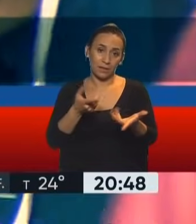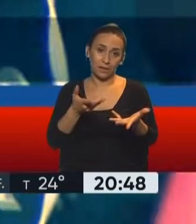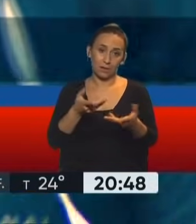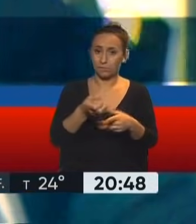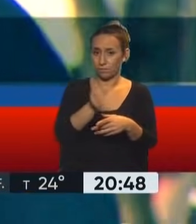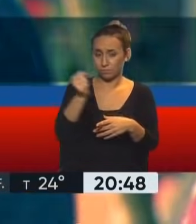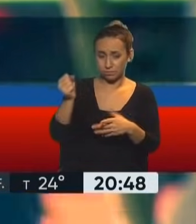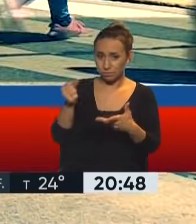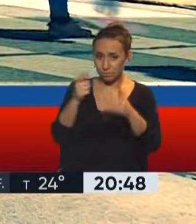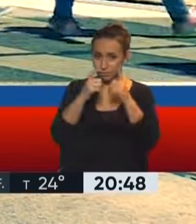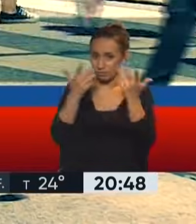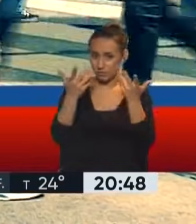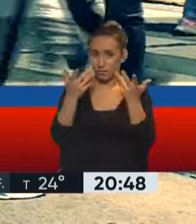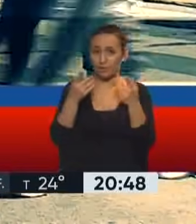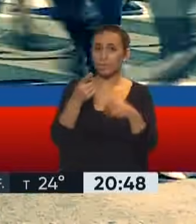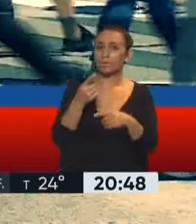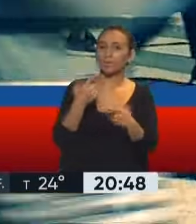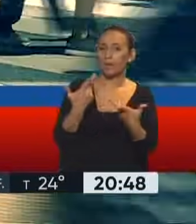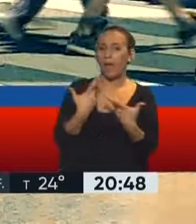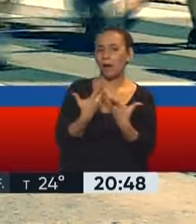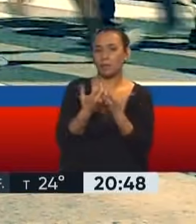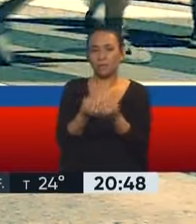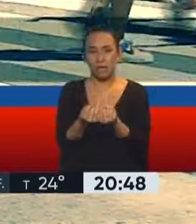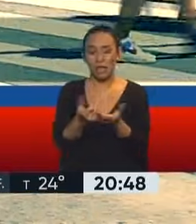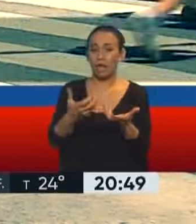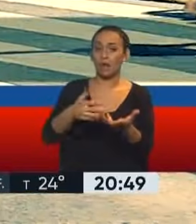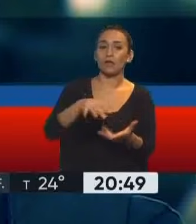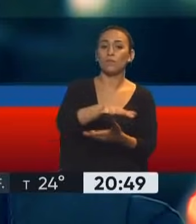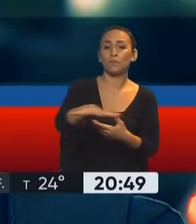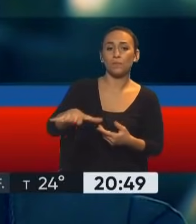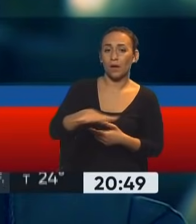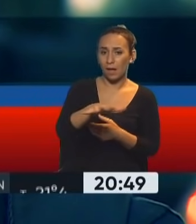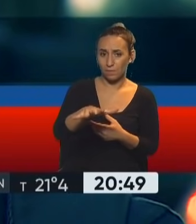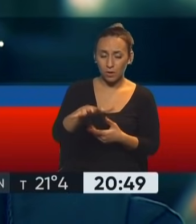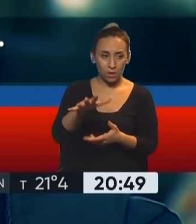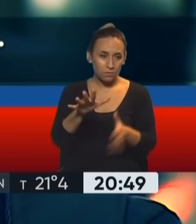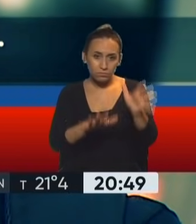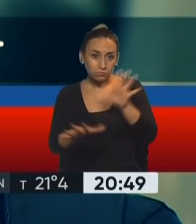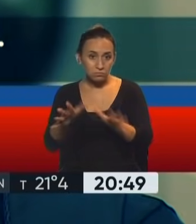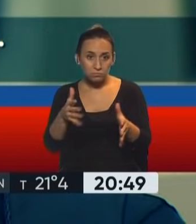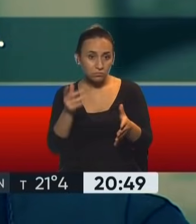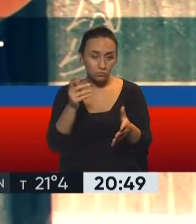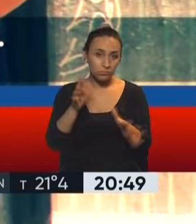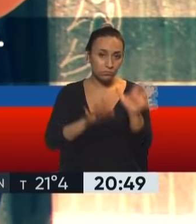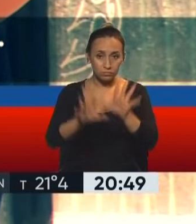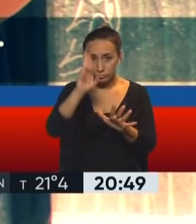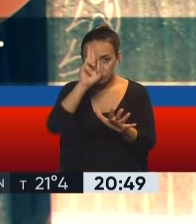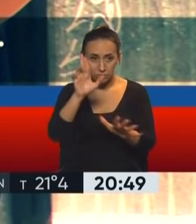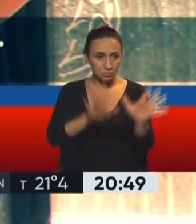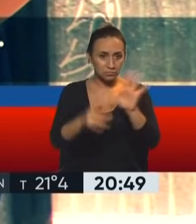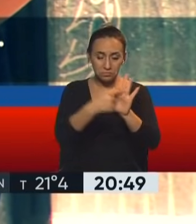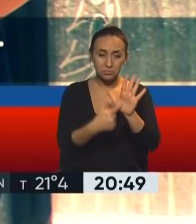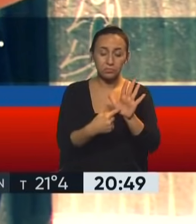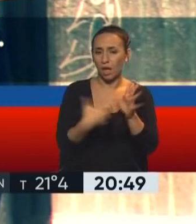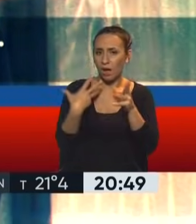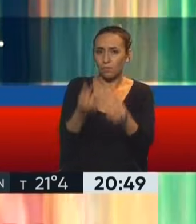entonces también hay que acompañar lo que el pueblo está pudiendo hacer, y yo creo que hay